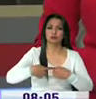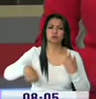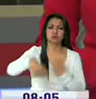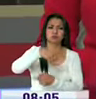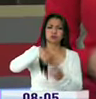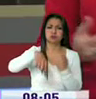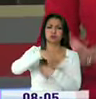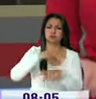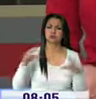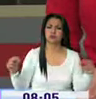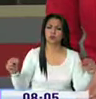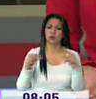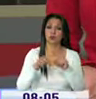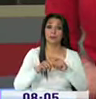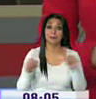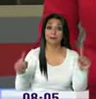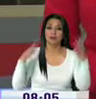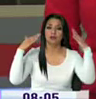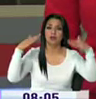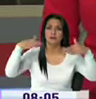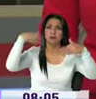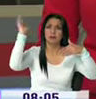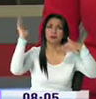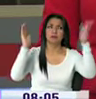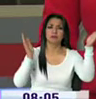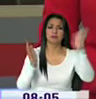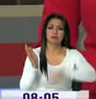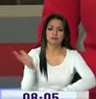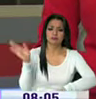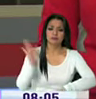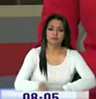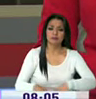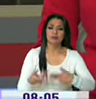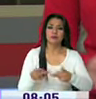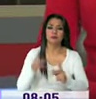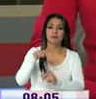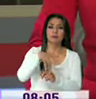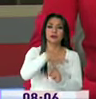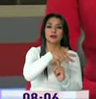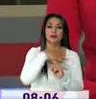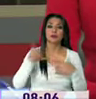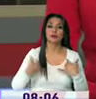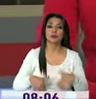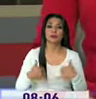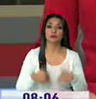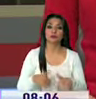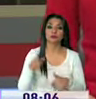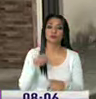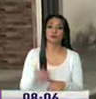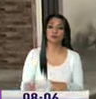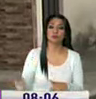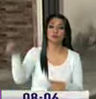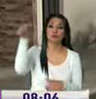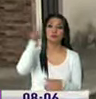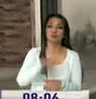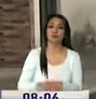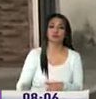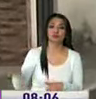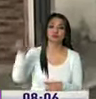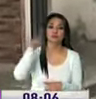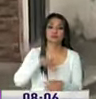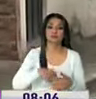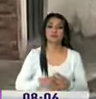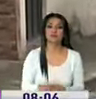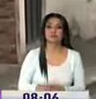llevó consigo algunos techos, muros e incluso afectó uno de los parques de los juegos mecánicos. Aún un poco